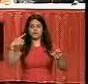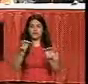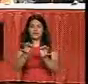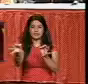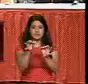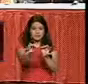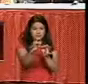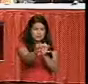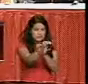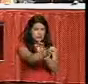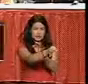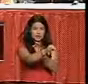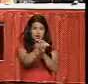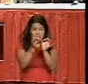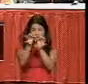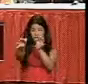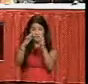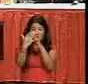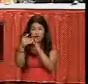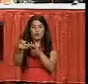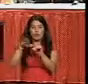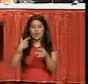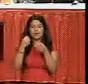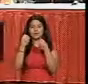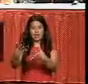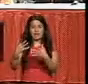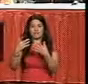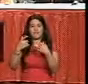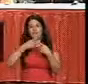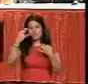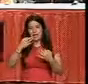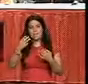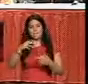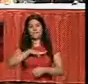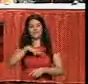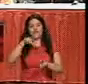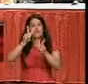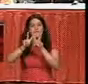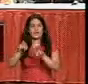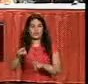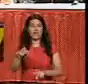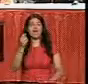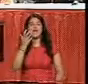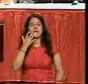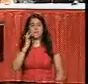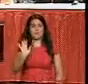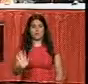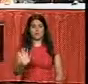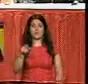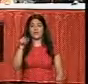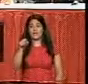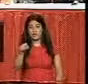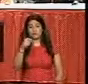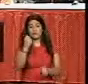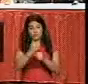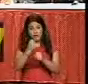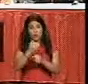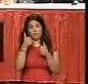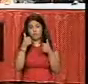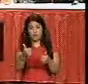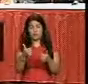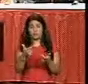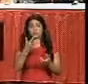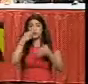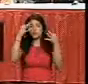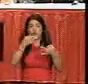hasta la última ciudad hasta el último barrio para poner solo un ejemplo de algo que está funcionando bien y va a